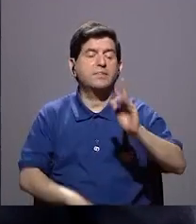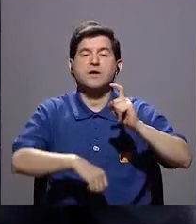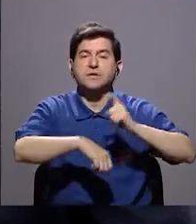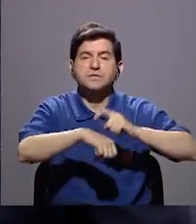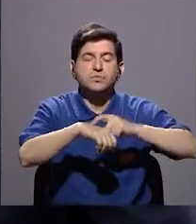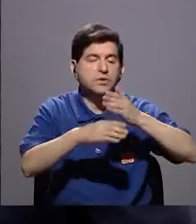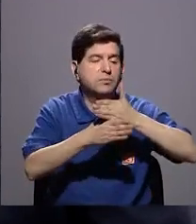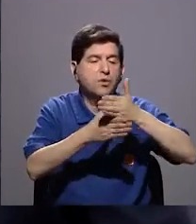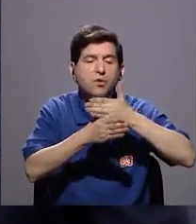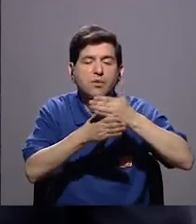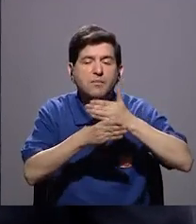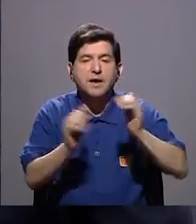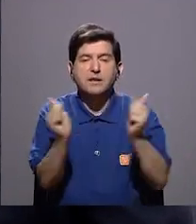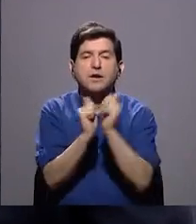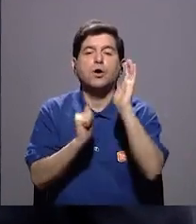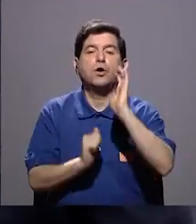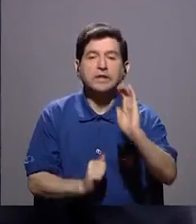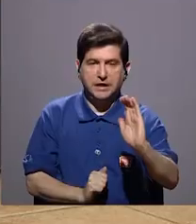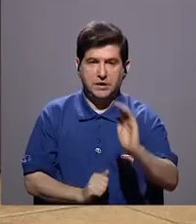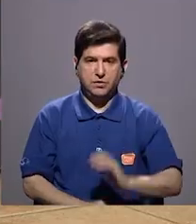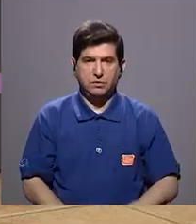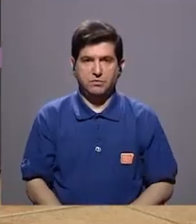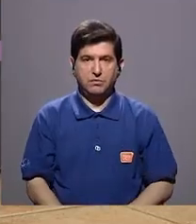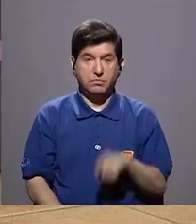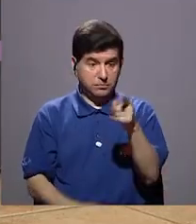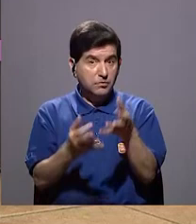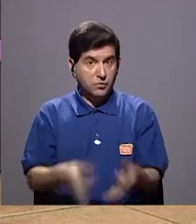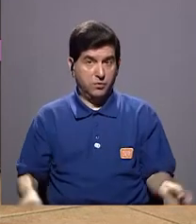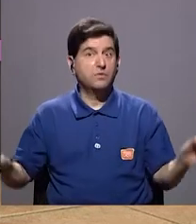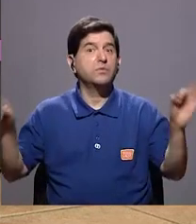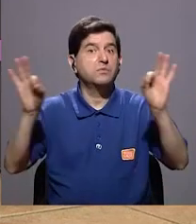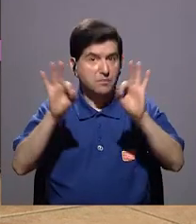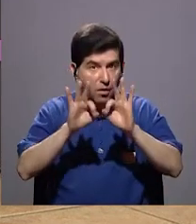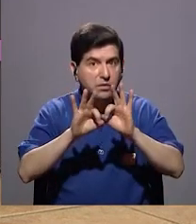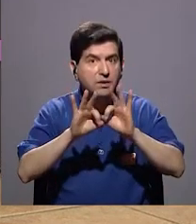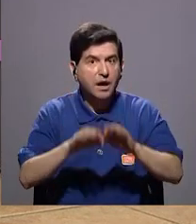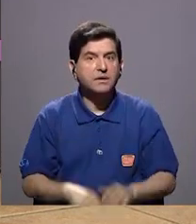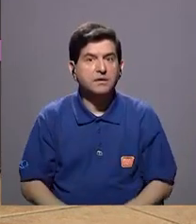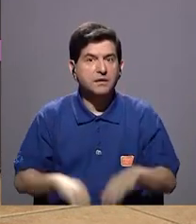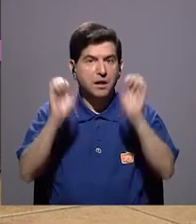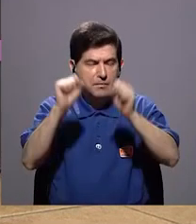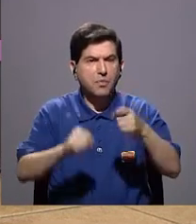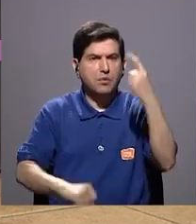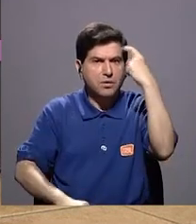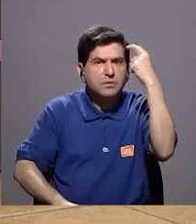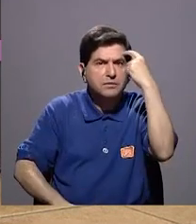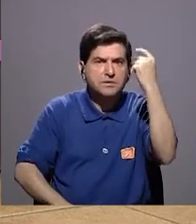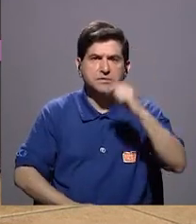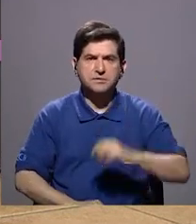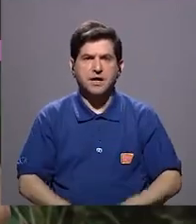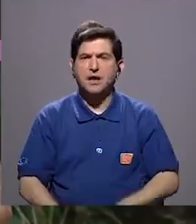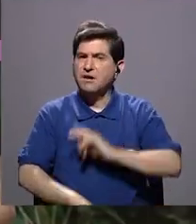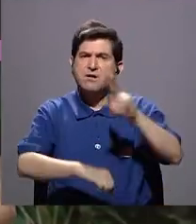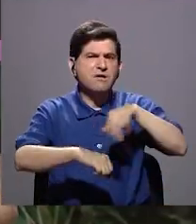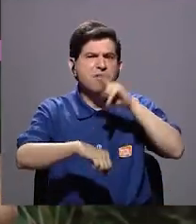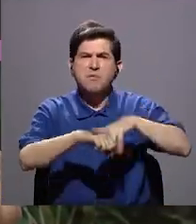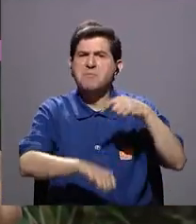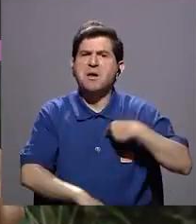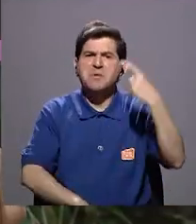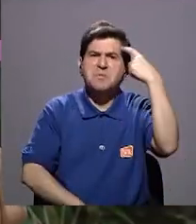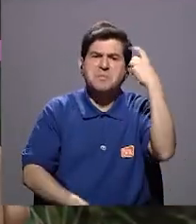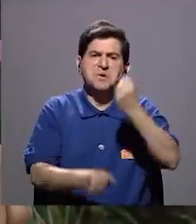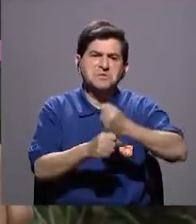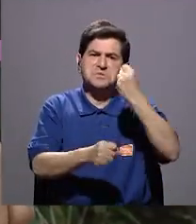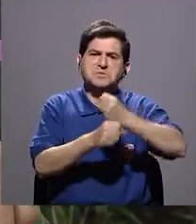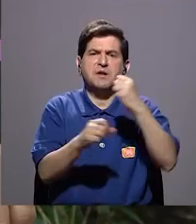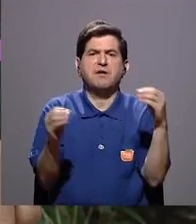ratito para compartir con ese niño. Bueno, eso es muy, muy importante de poder concebirlo de esa manera, ¿verdad? Porque normalmente uno piensa